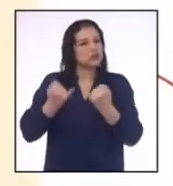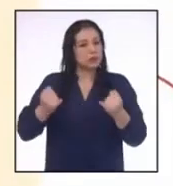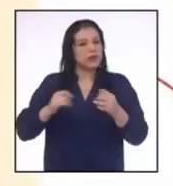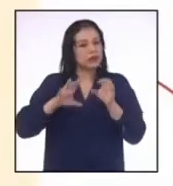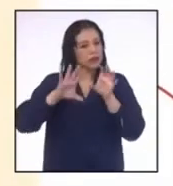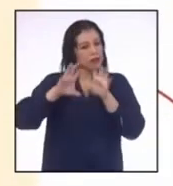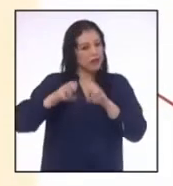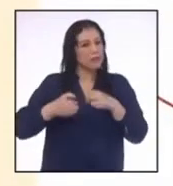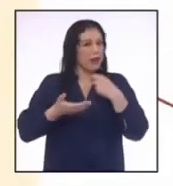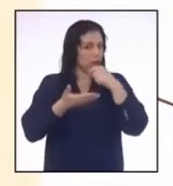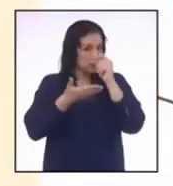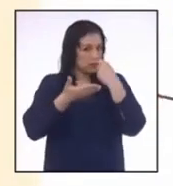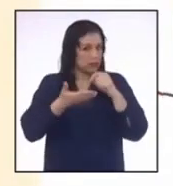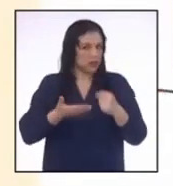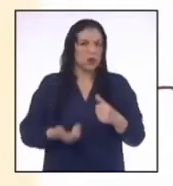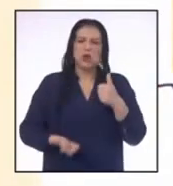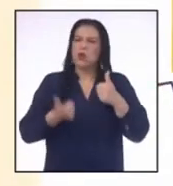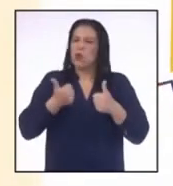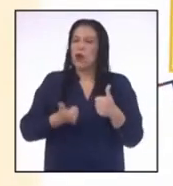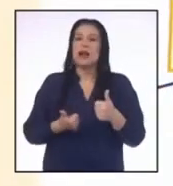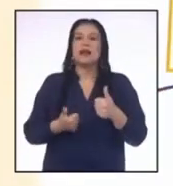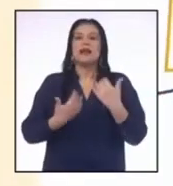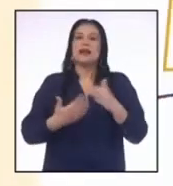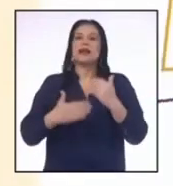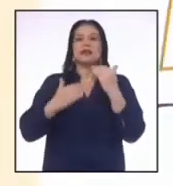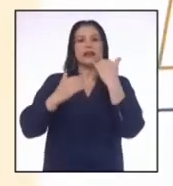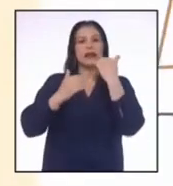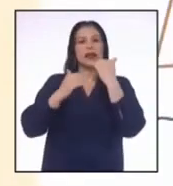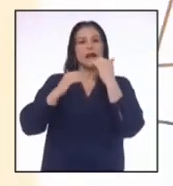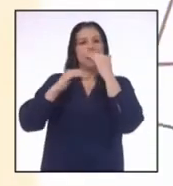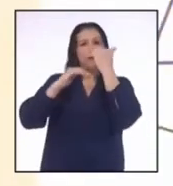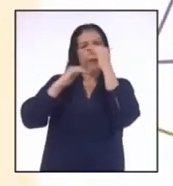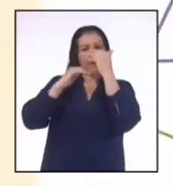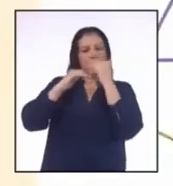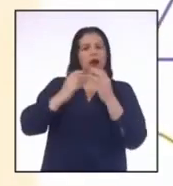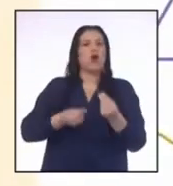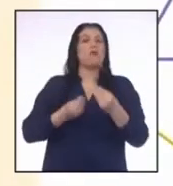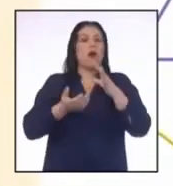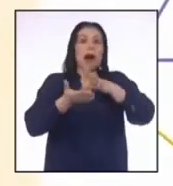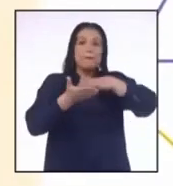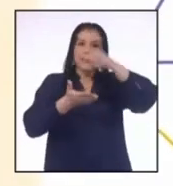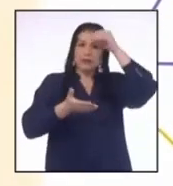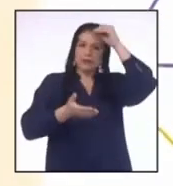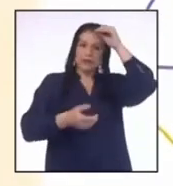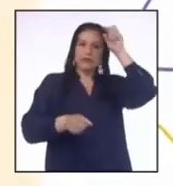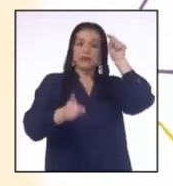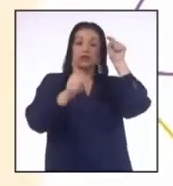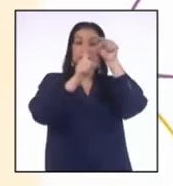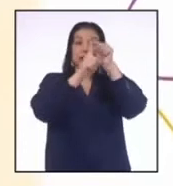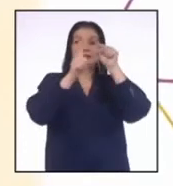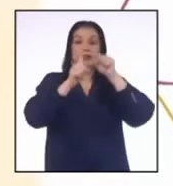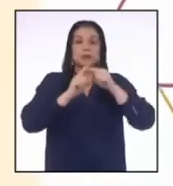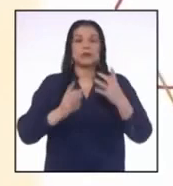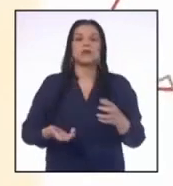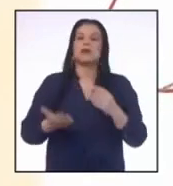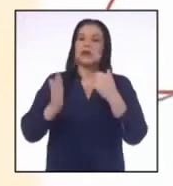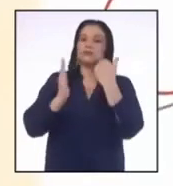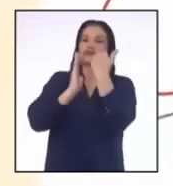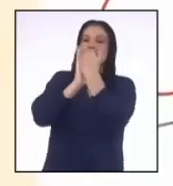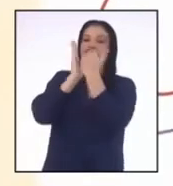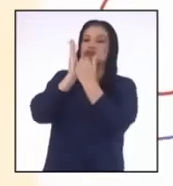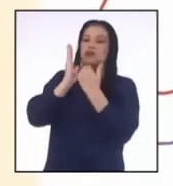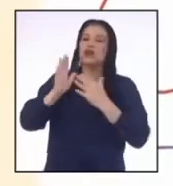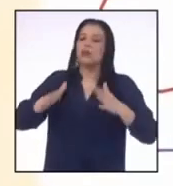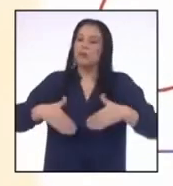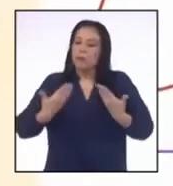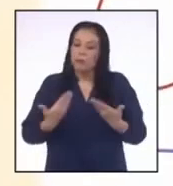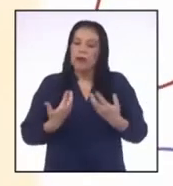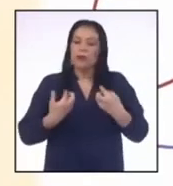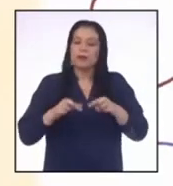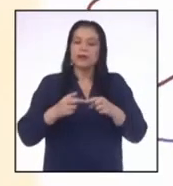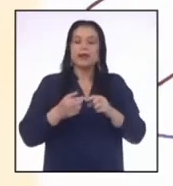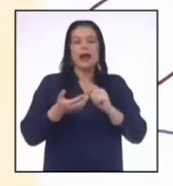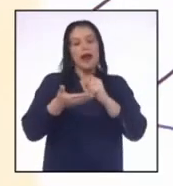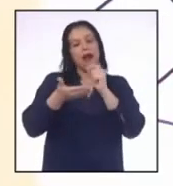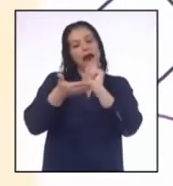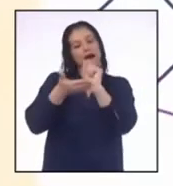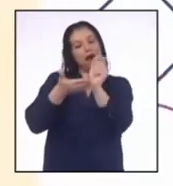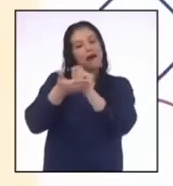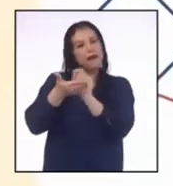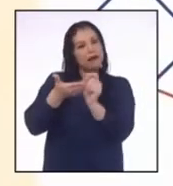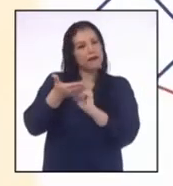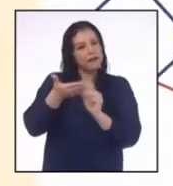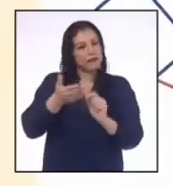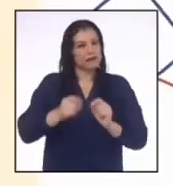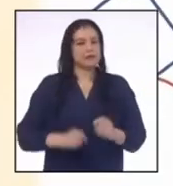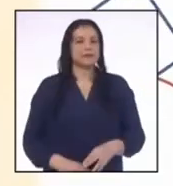de evaluación que contiene niveles de logro y los criterios que nos permitirán analizar el texto que se escribe.